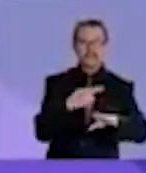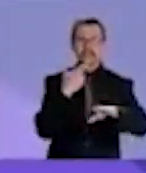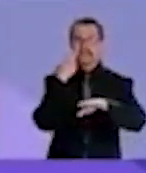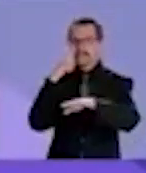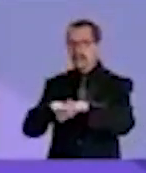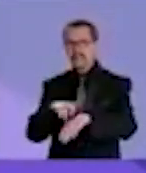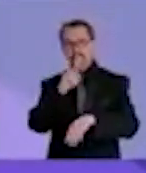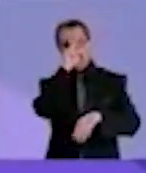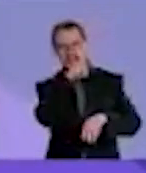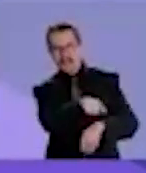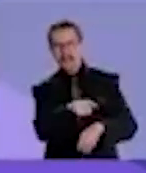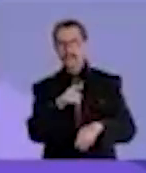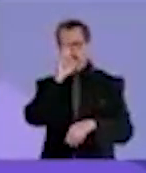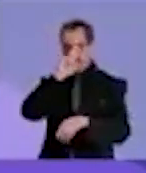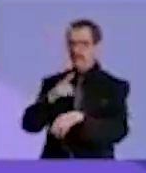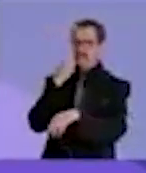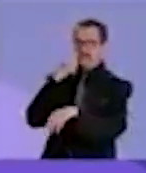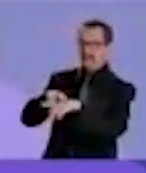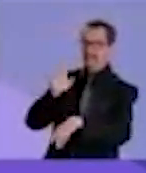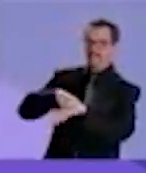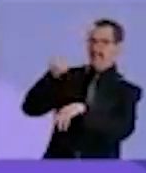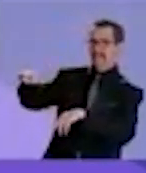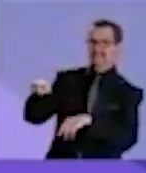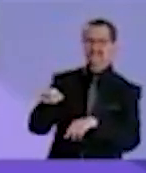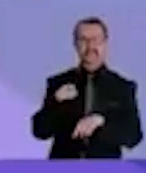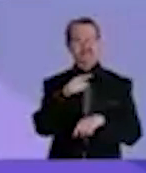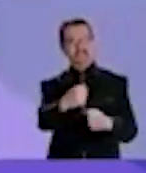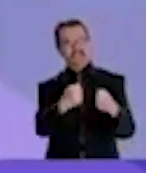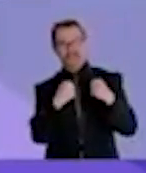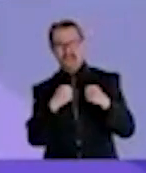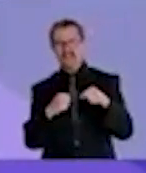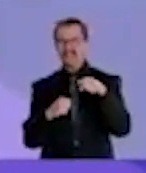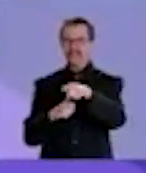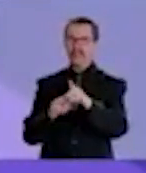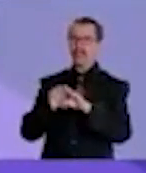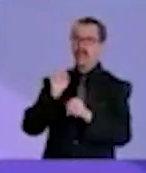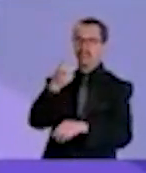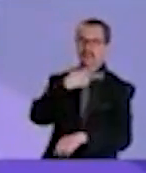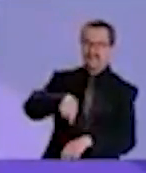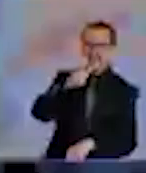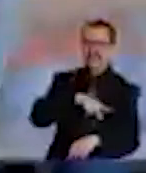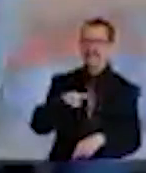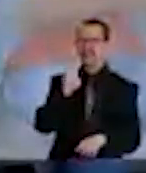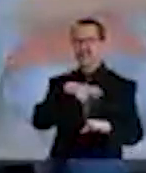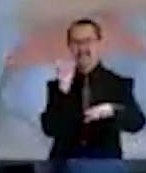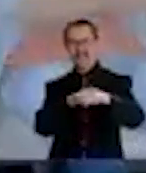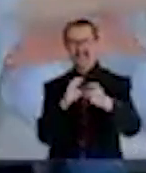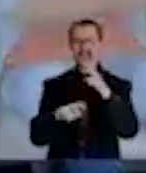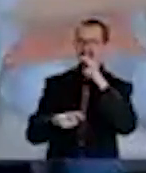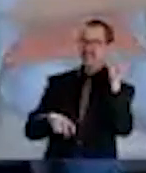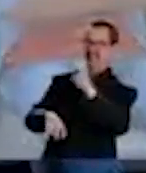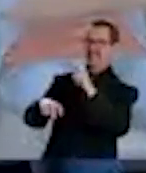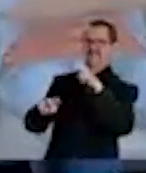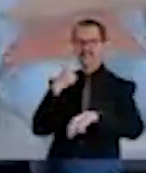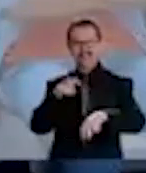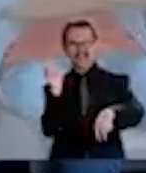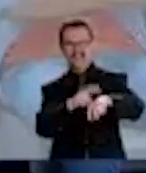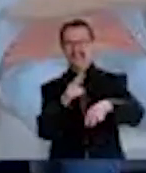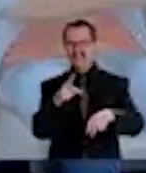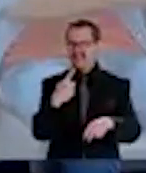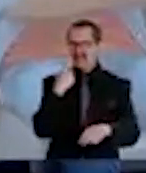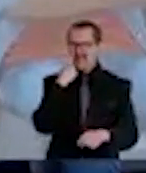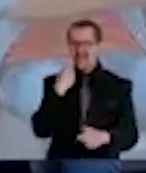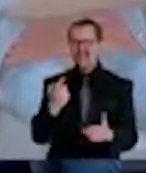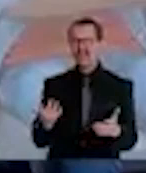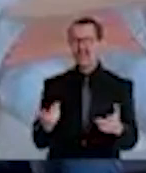de otro sirven no me han dicho nada a mí porque aquí hay una parte importante de